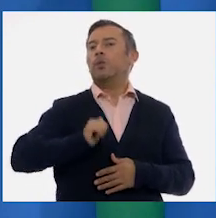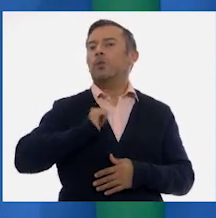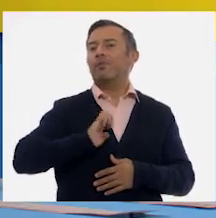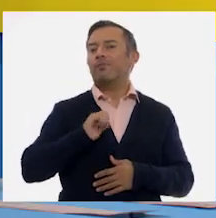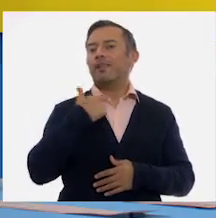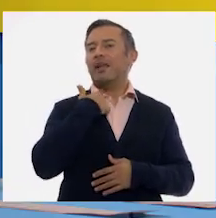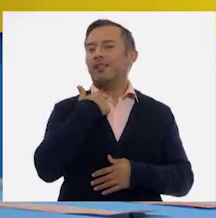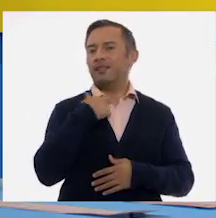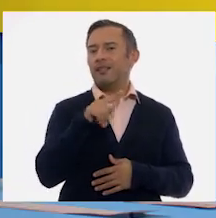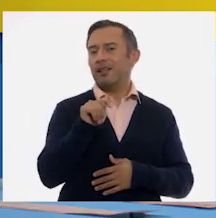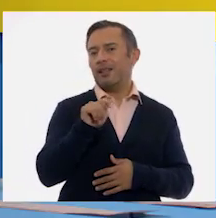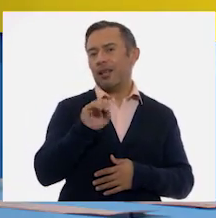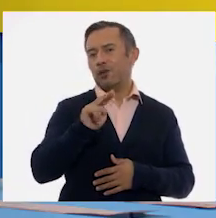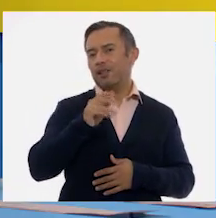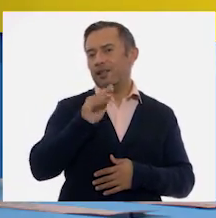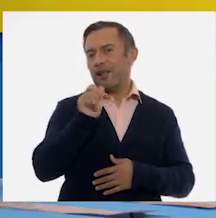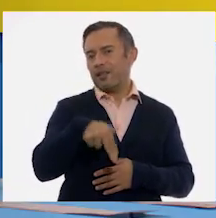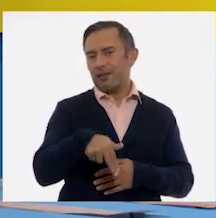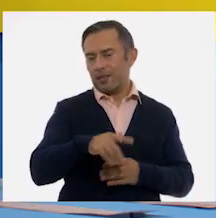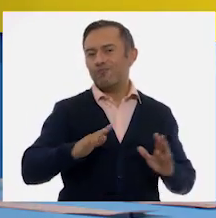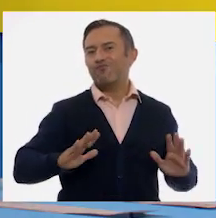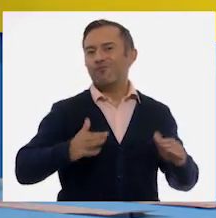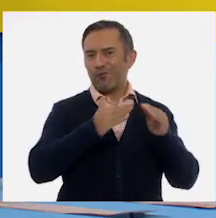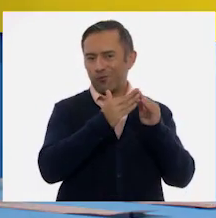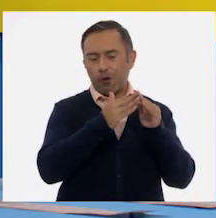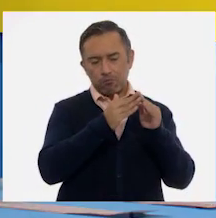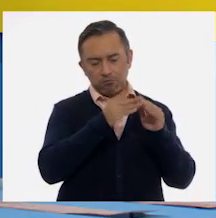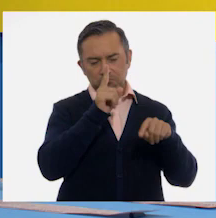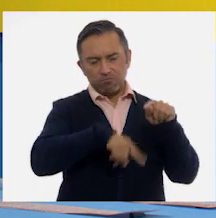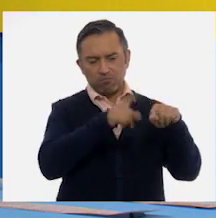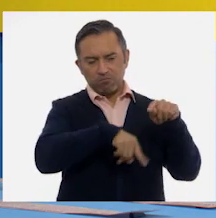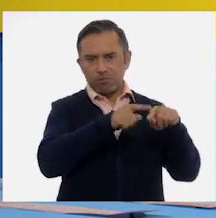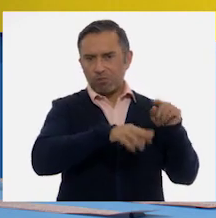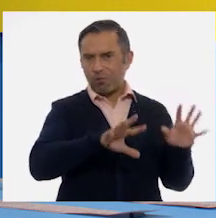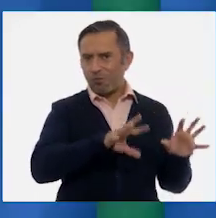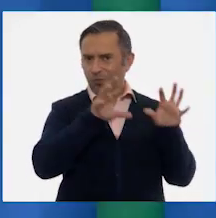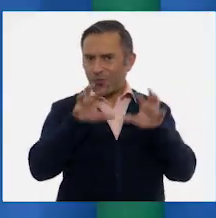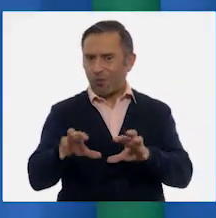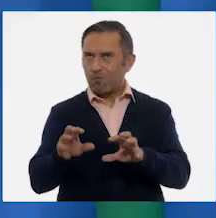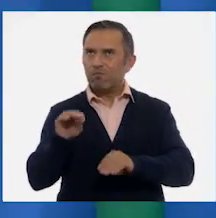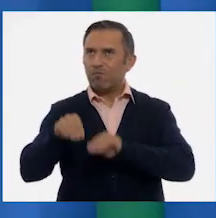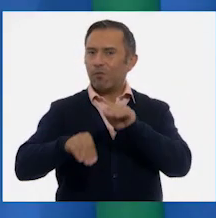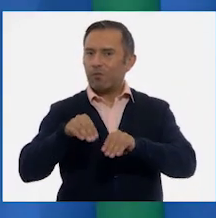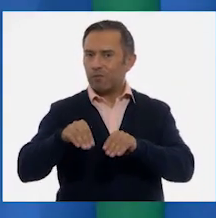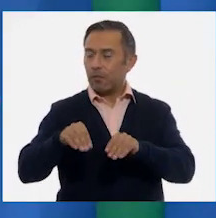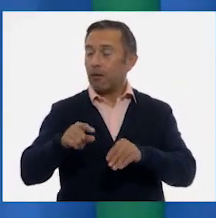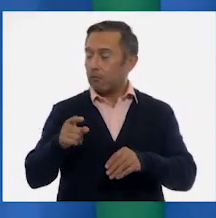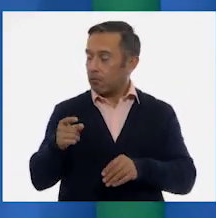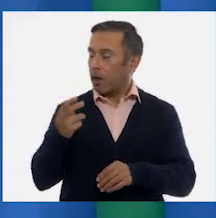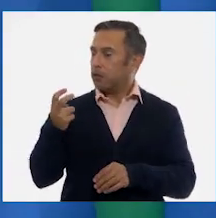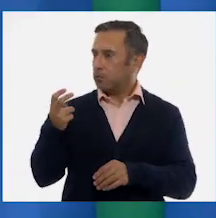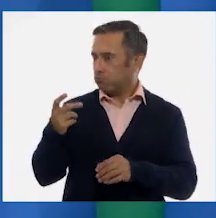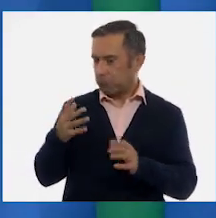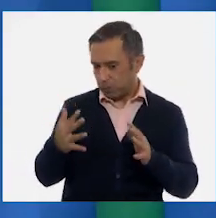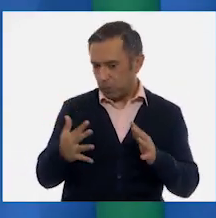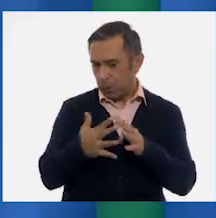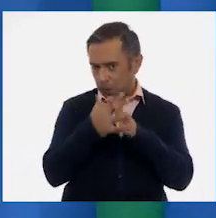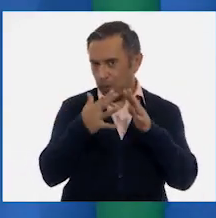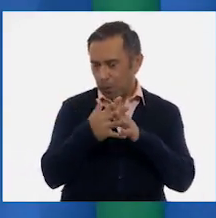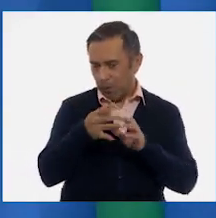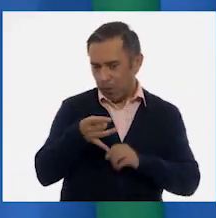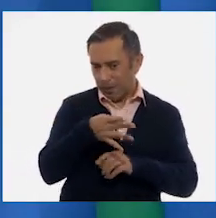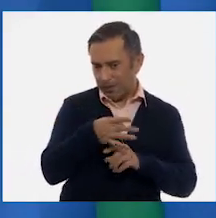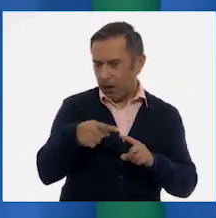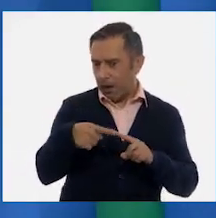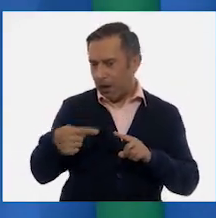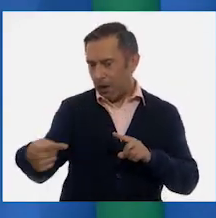Tenochtitlan. Ah, pues esa podría ser otra consecuencia de la conquista, ¿no? Exacto. Vamos a escribir en